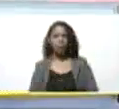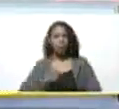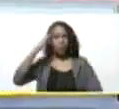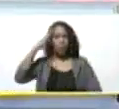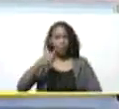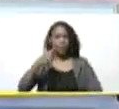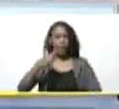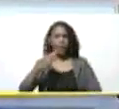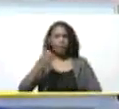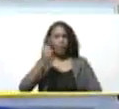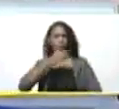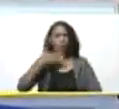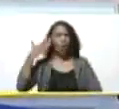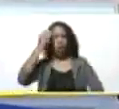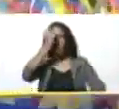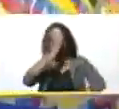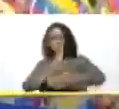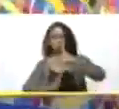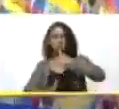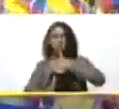comandante de la dignidad.